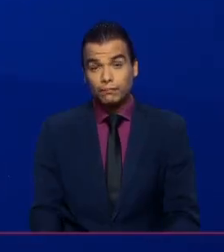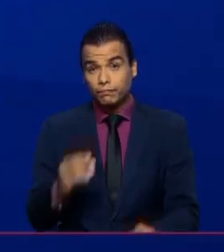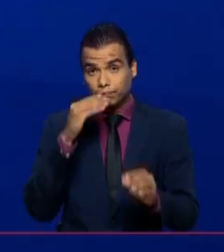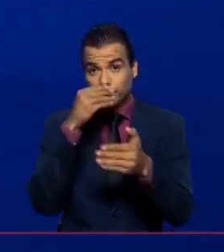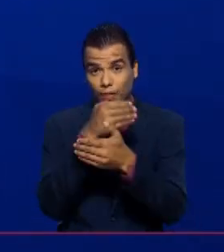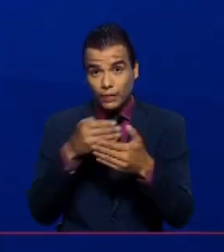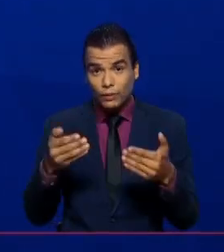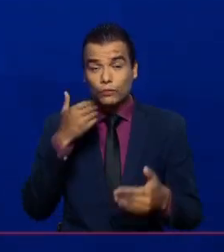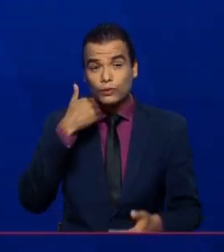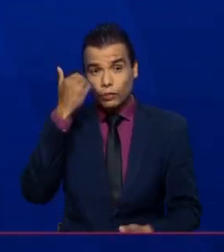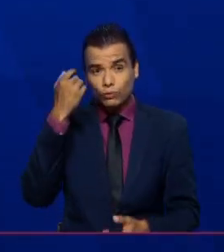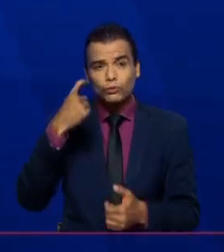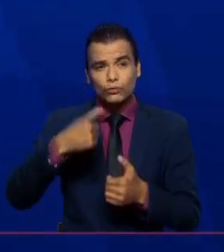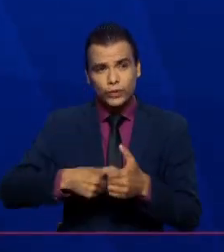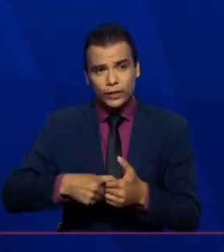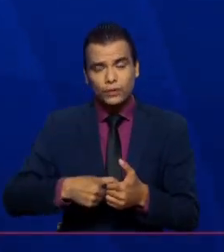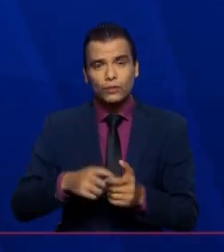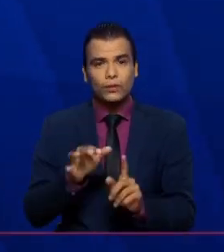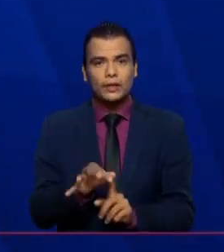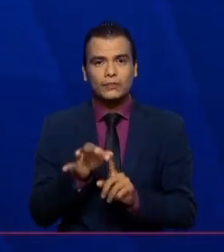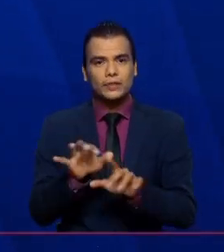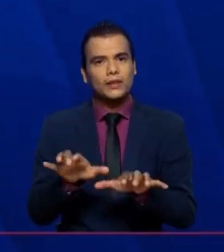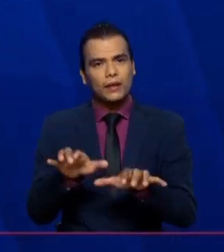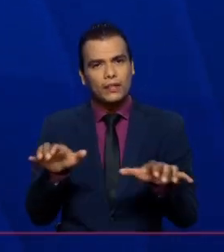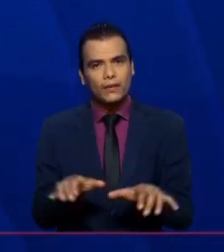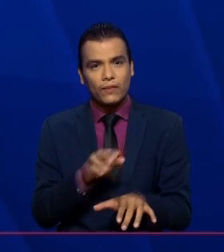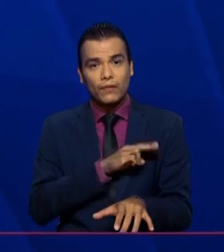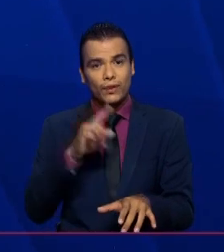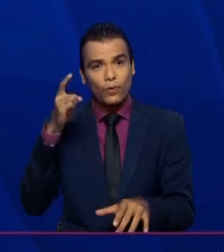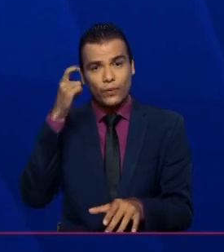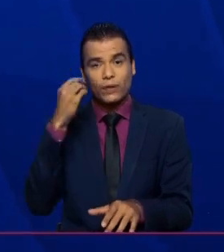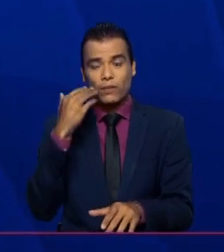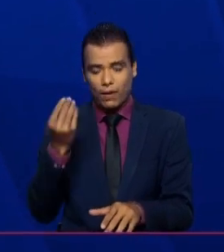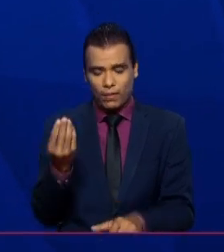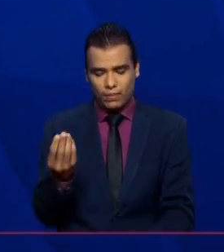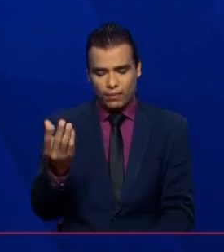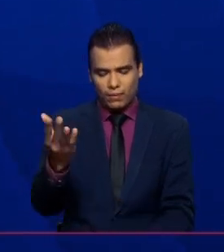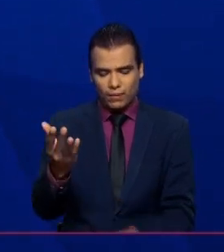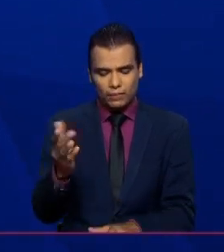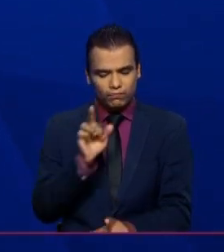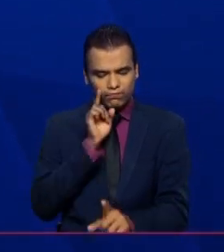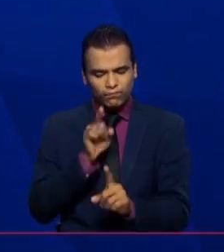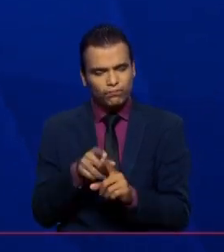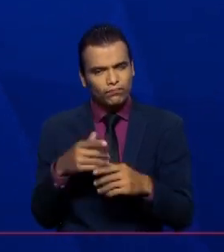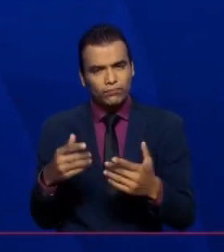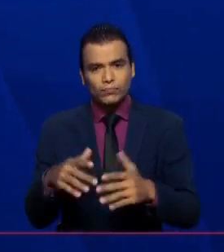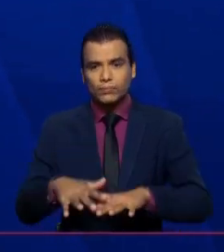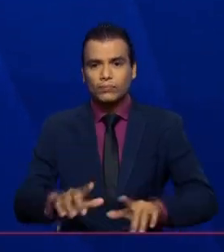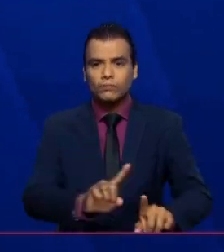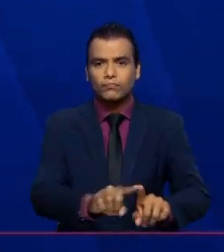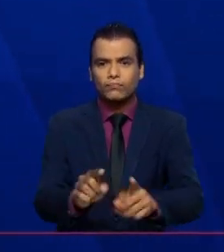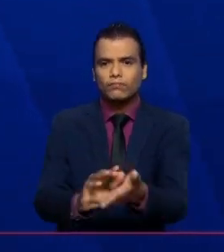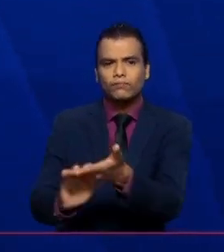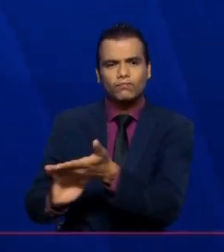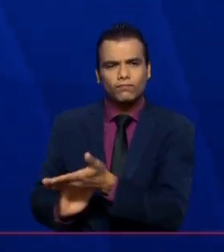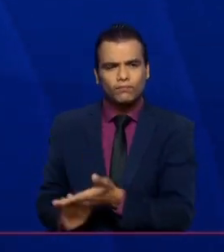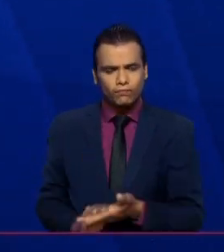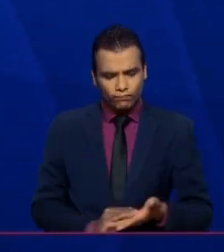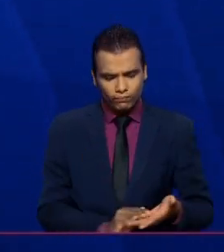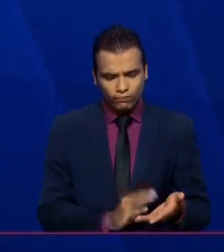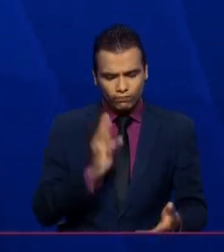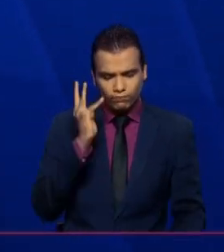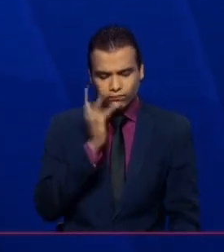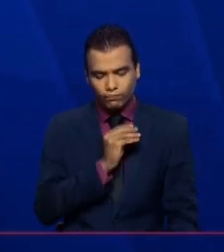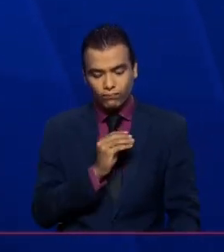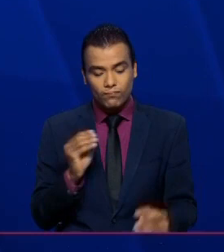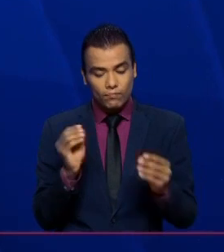Niños y adultos participaron de una jornada liderada por la gobernadora del Valle del Cauca, Clara Luz Roldán, en la que el principal